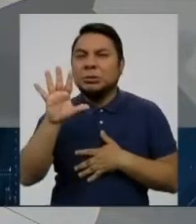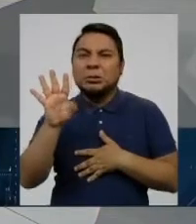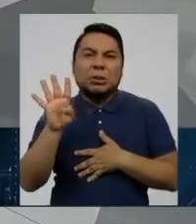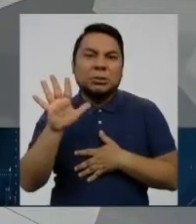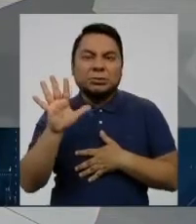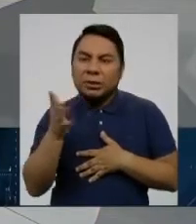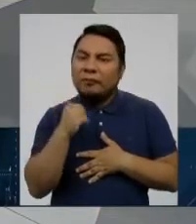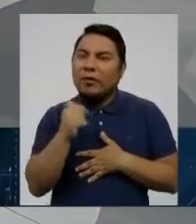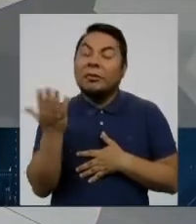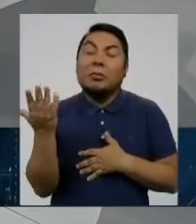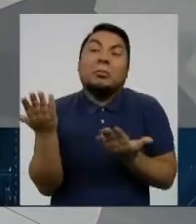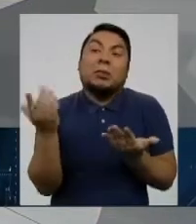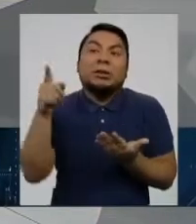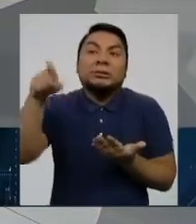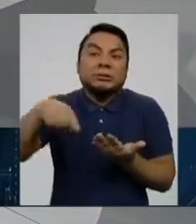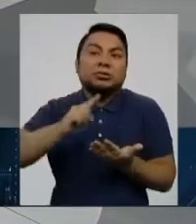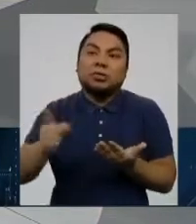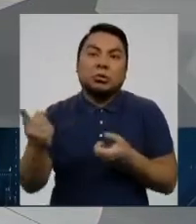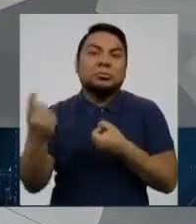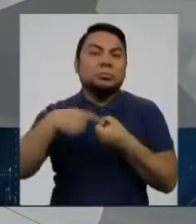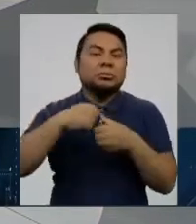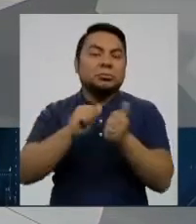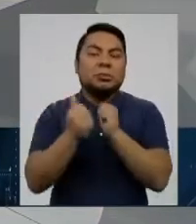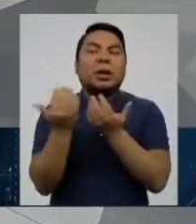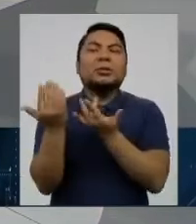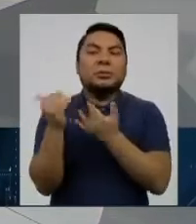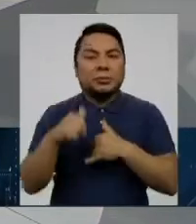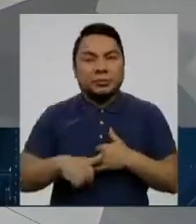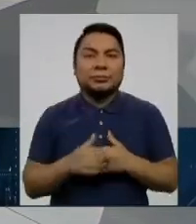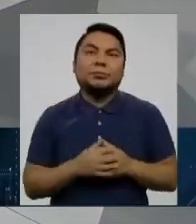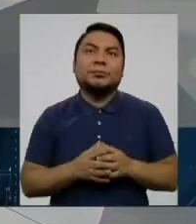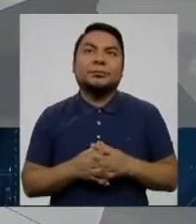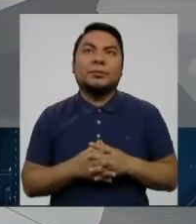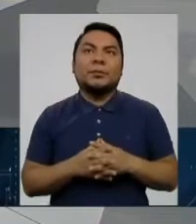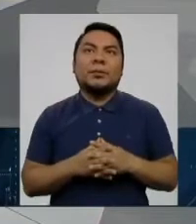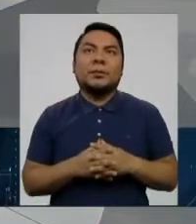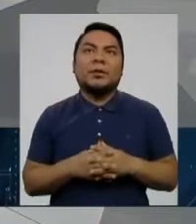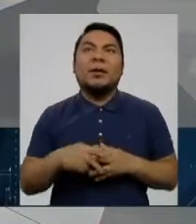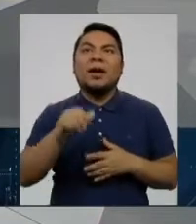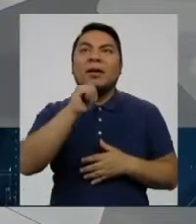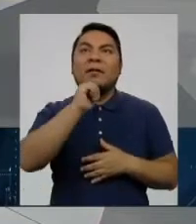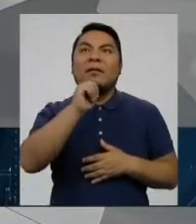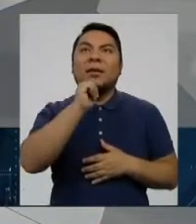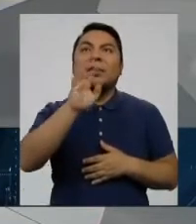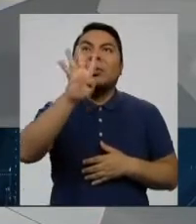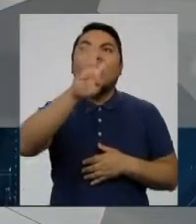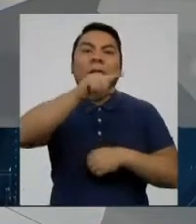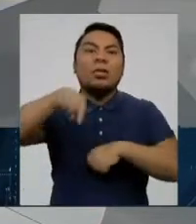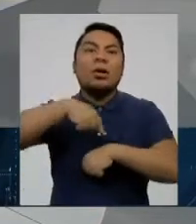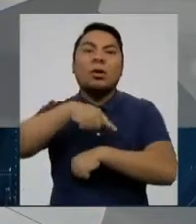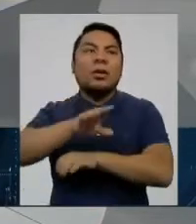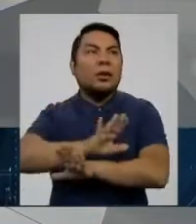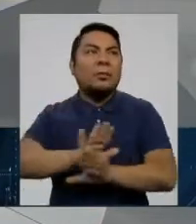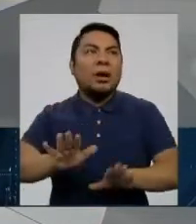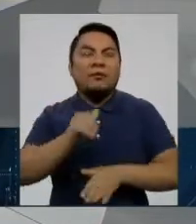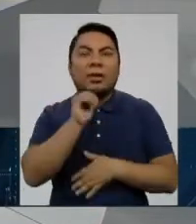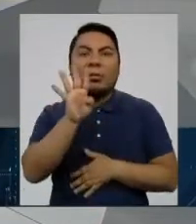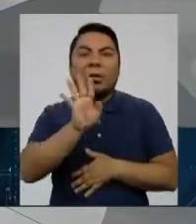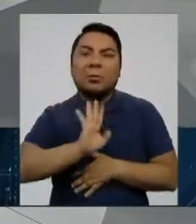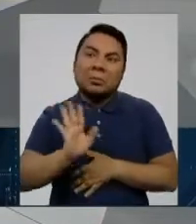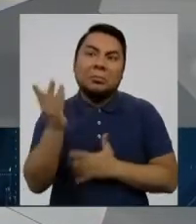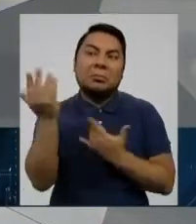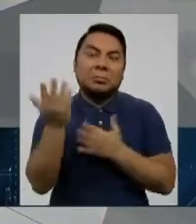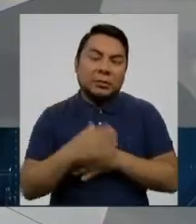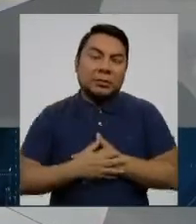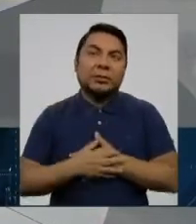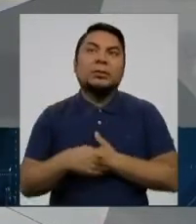cuántos se van a presentar al sillón municipal, Paola Enrique. ¿Cuatro horas nada más. La puntualidad para la inscripción pues será un primer referente para que